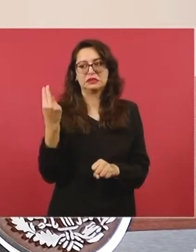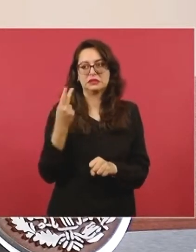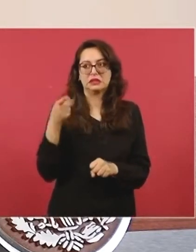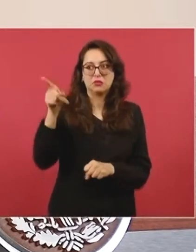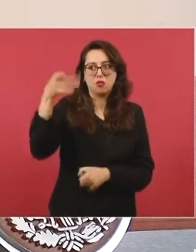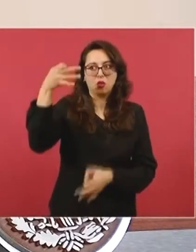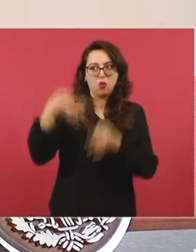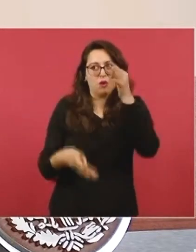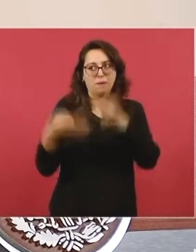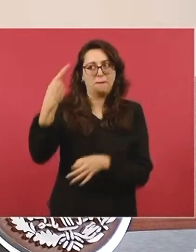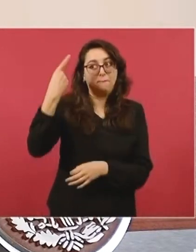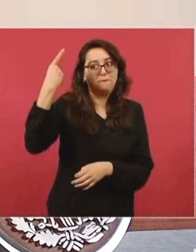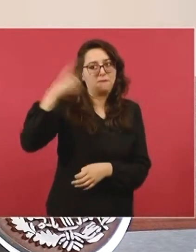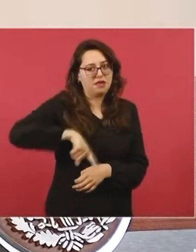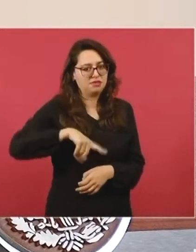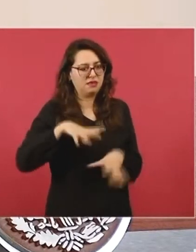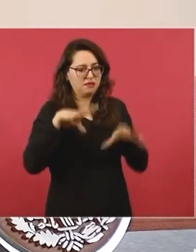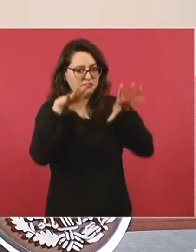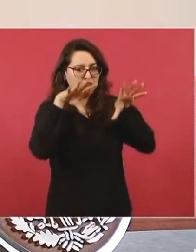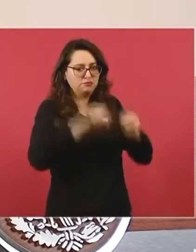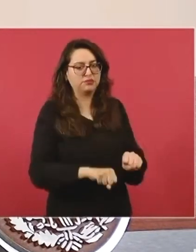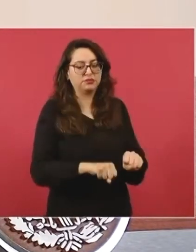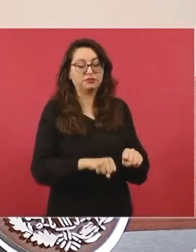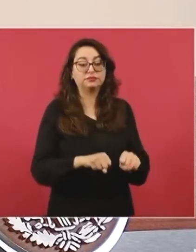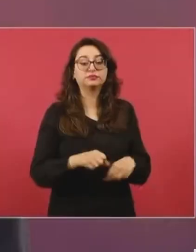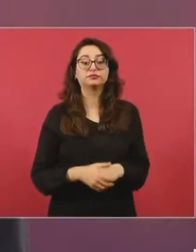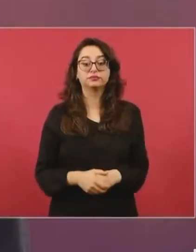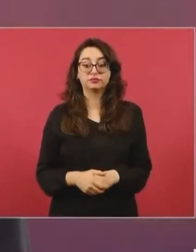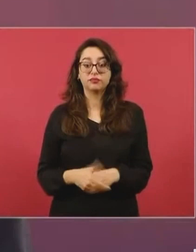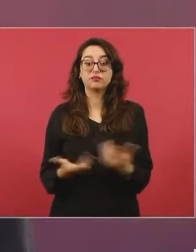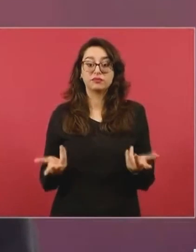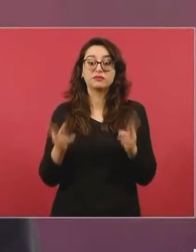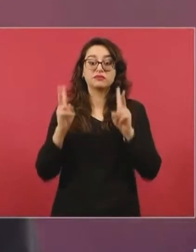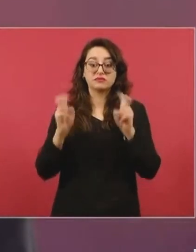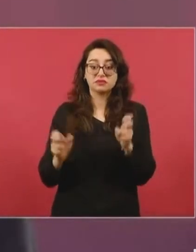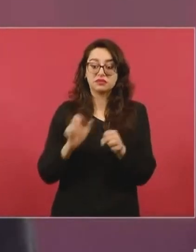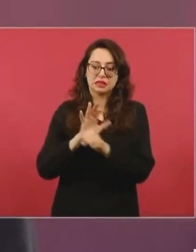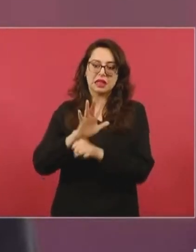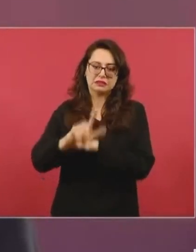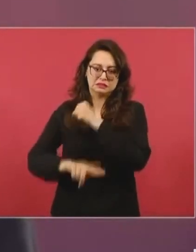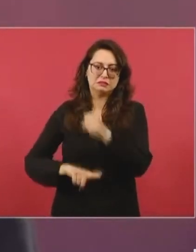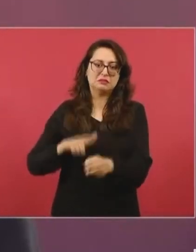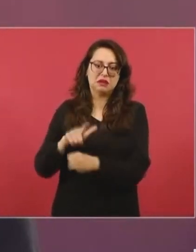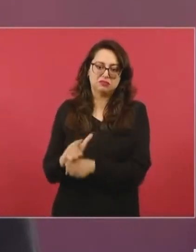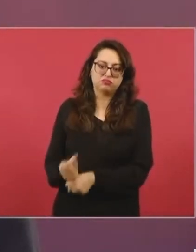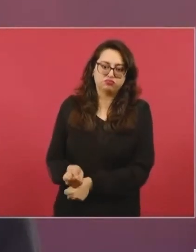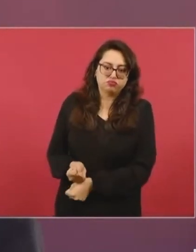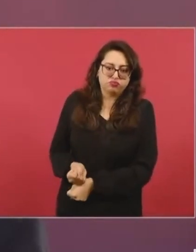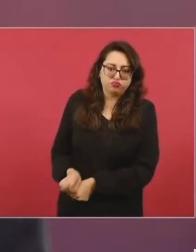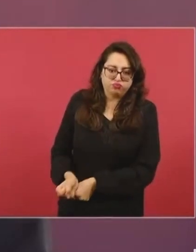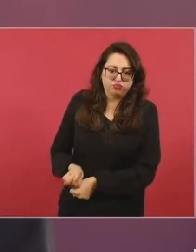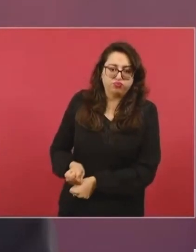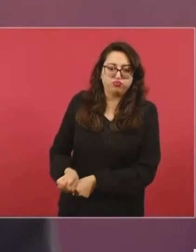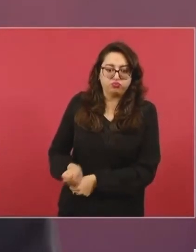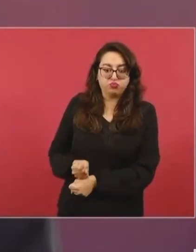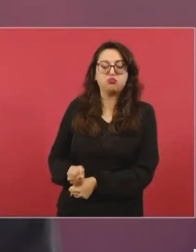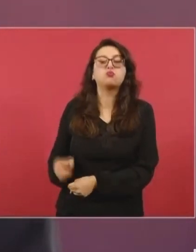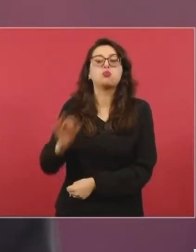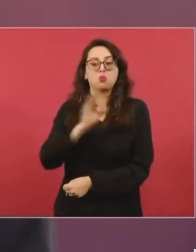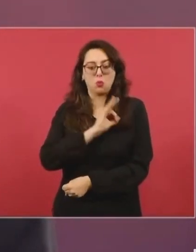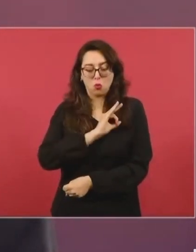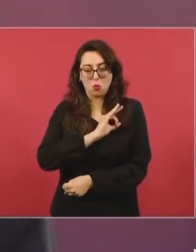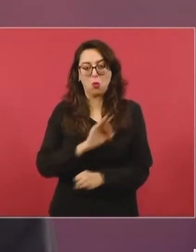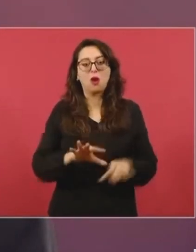Decirles que el delito es maltrato animal, por lo que podría alcanzar una